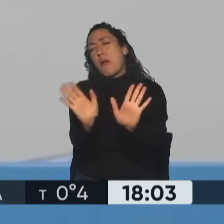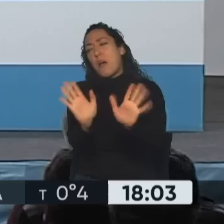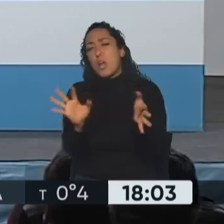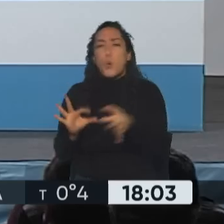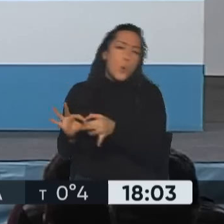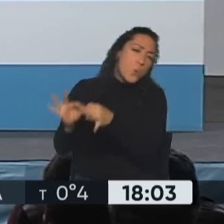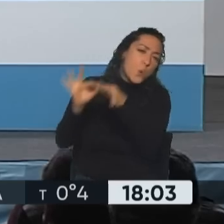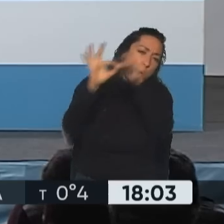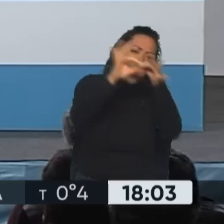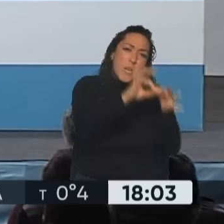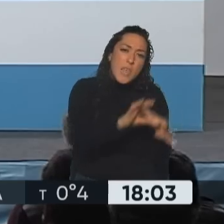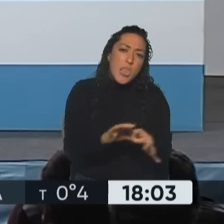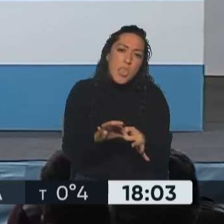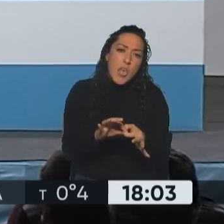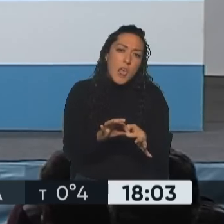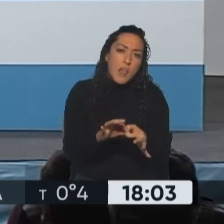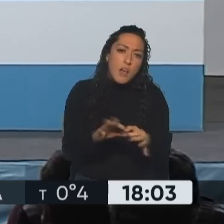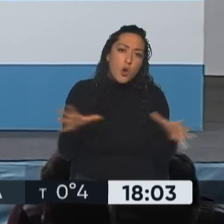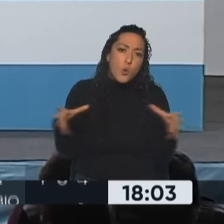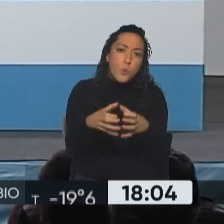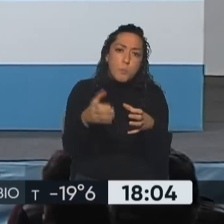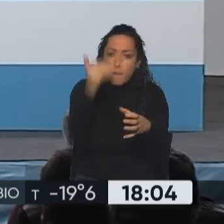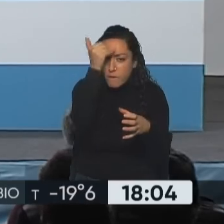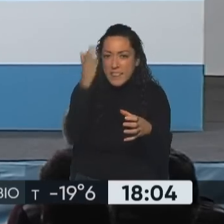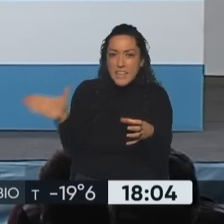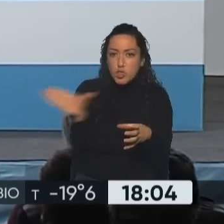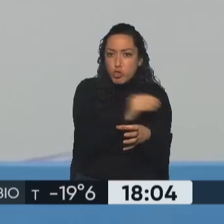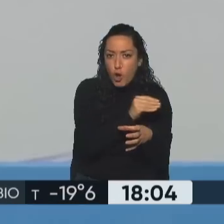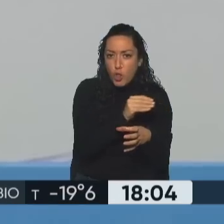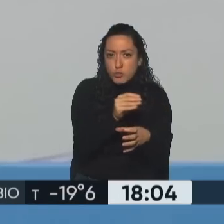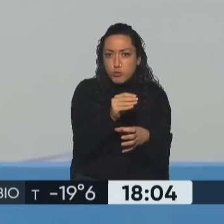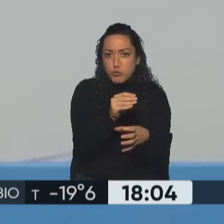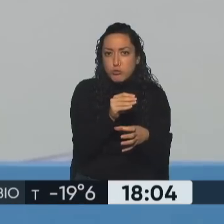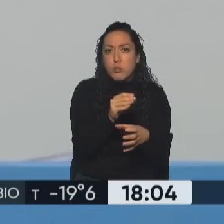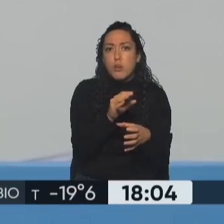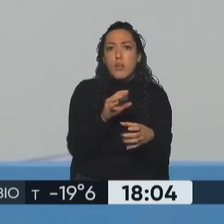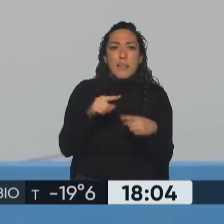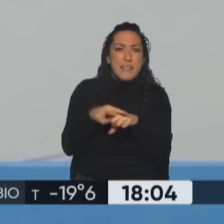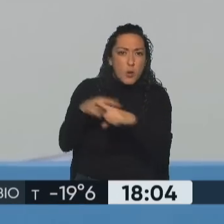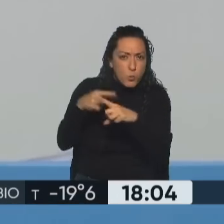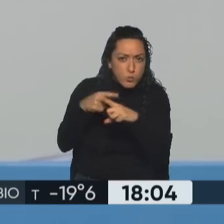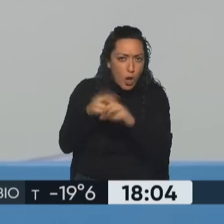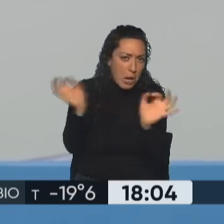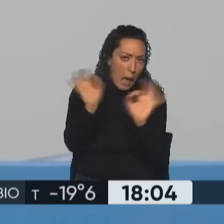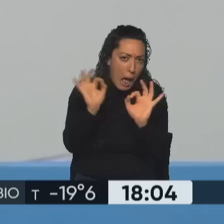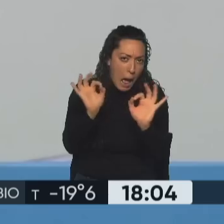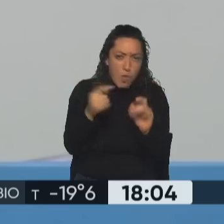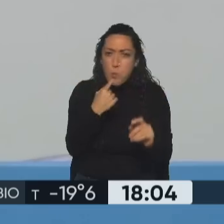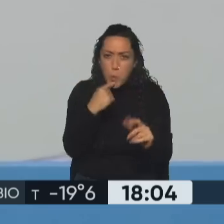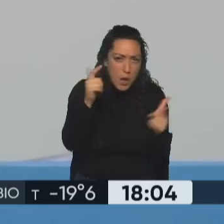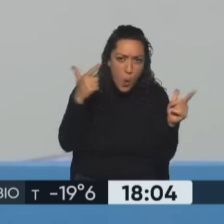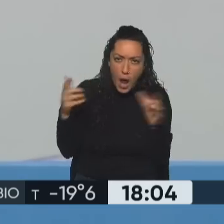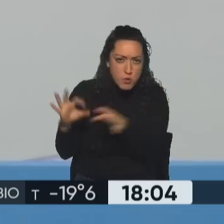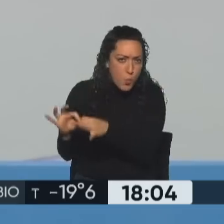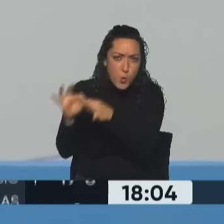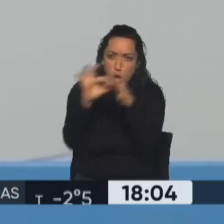unidad del Frente de Todos nunca estuvo ni estará en discusión. Esto quiero que quede claro.